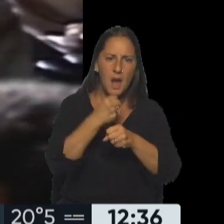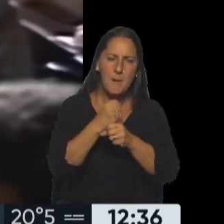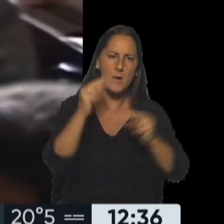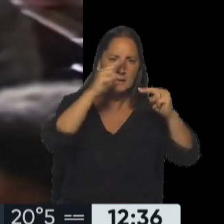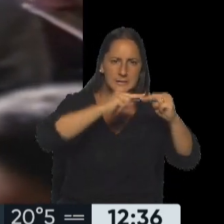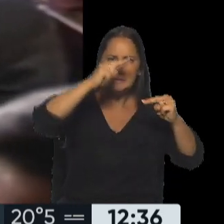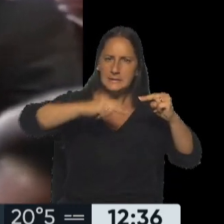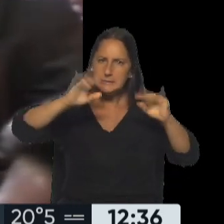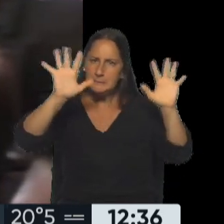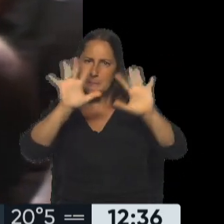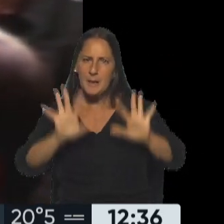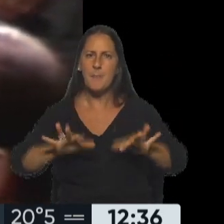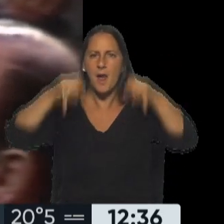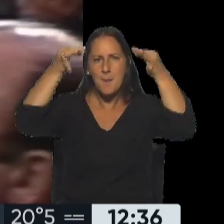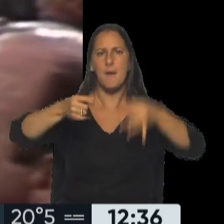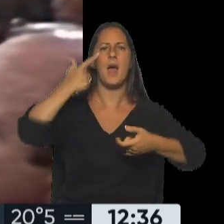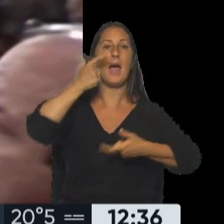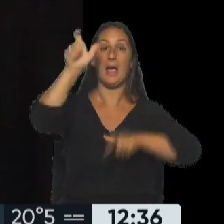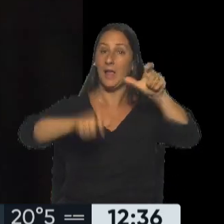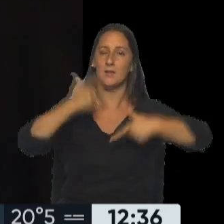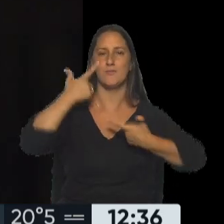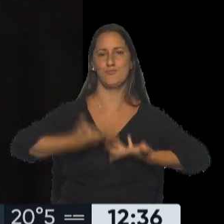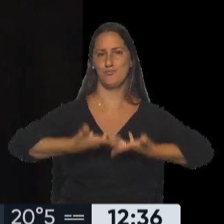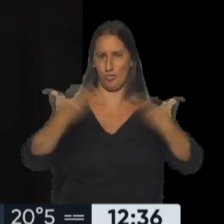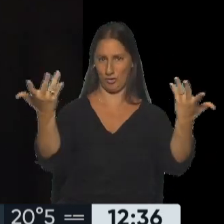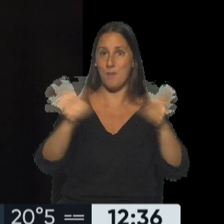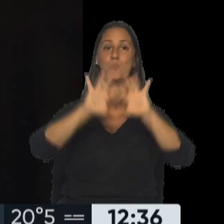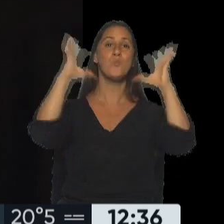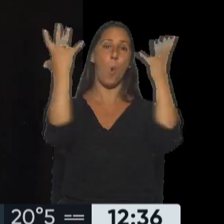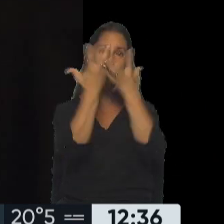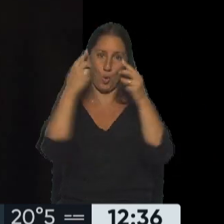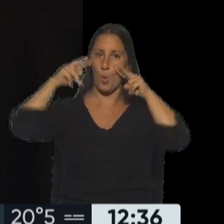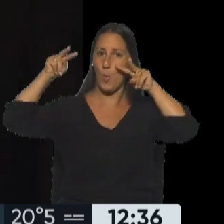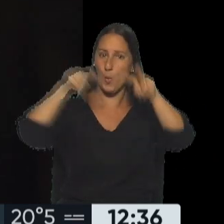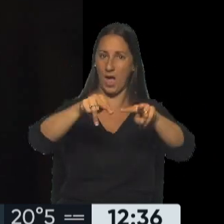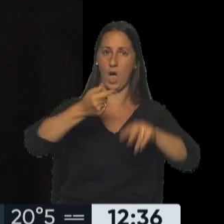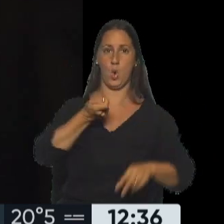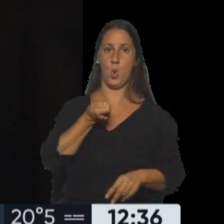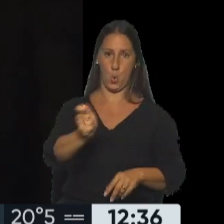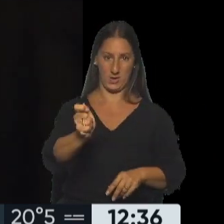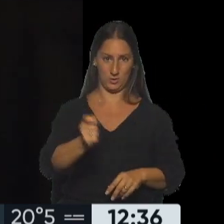poner a consideración de toda la gente, de todos los argentinos y de toda la gente del mundo, El Juicio, un